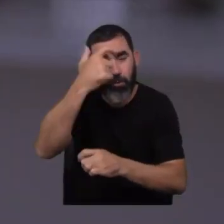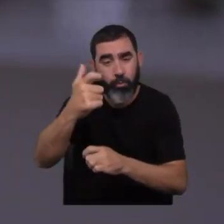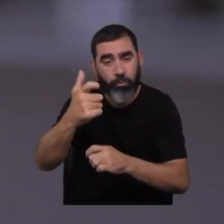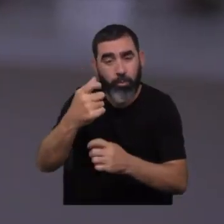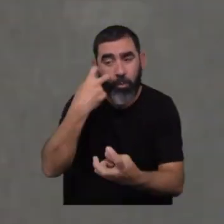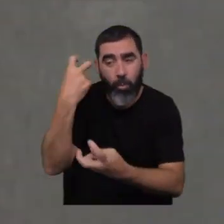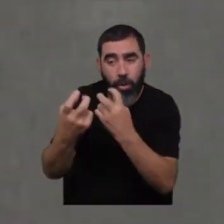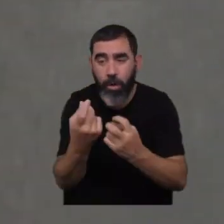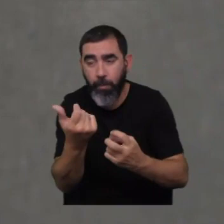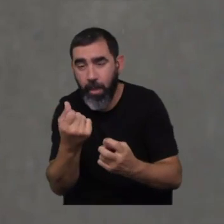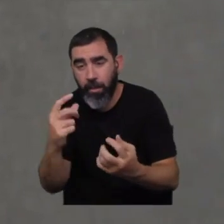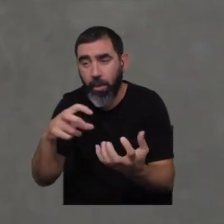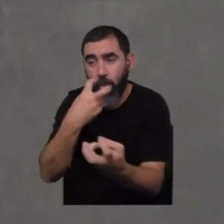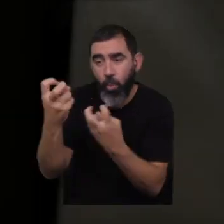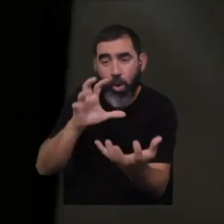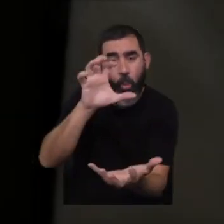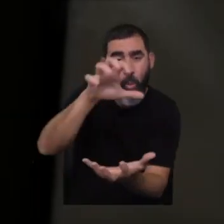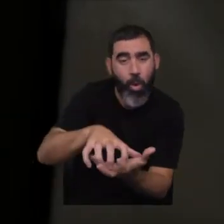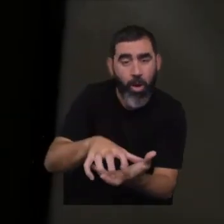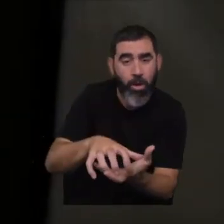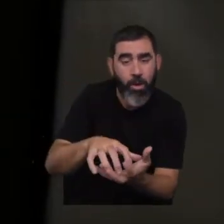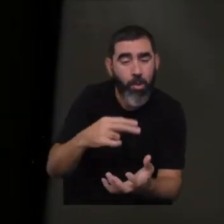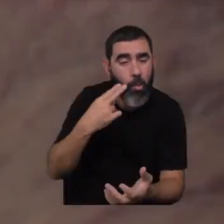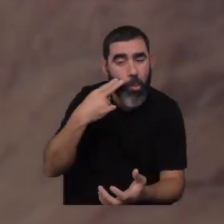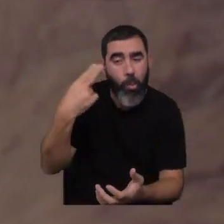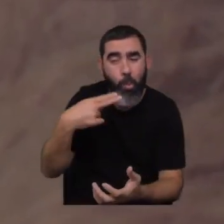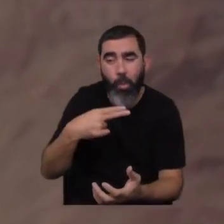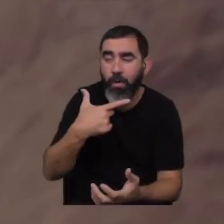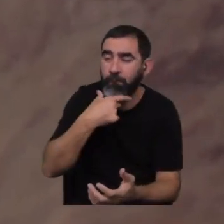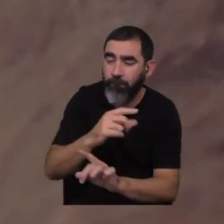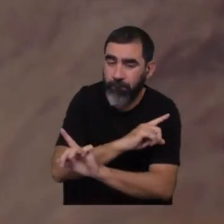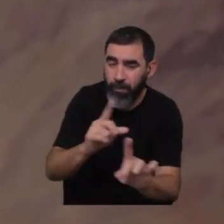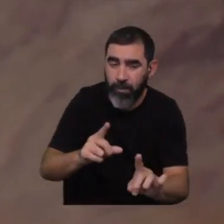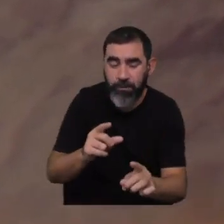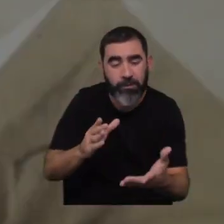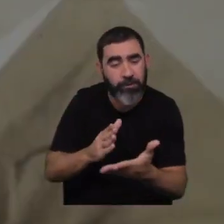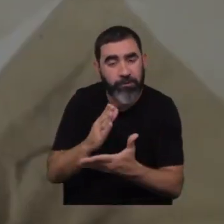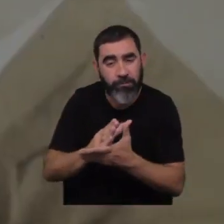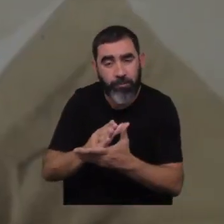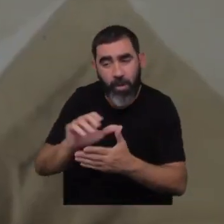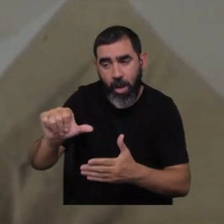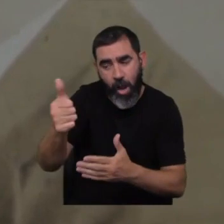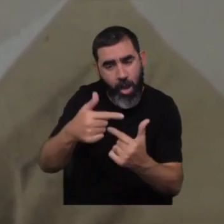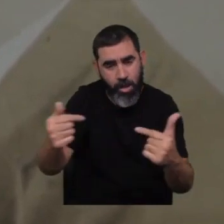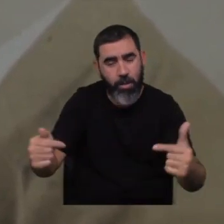un lugar físico nunca fue obtenido graciosamente. Estable todo eso lo ganó.